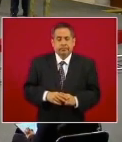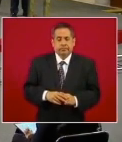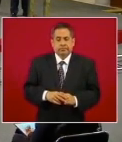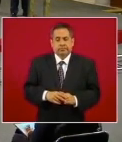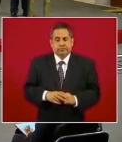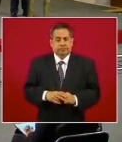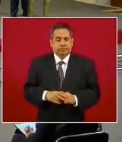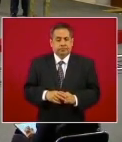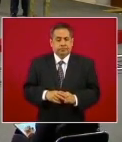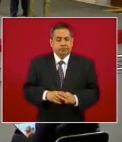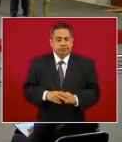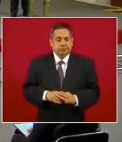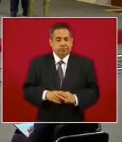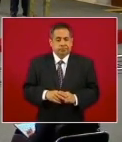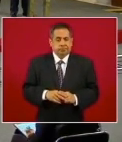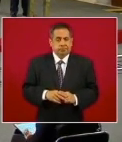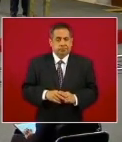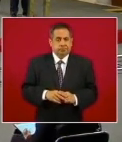vamos